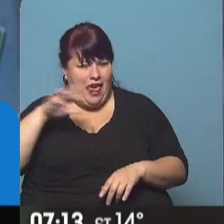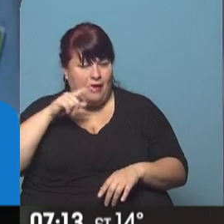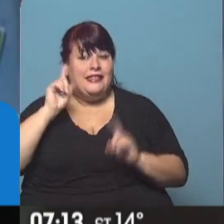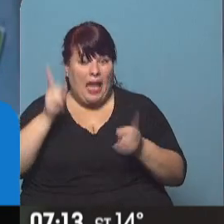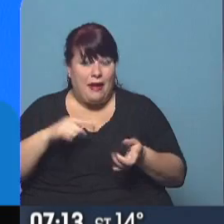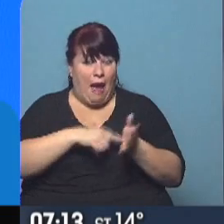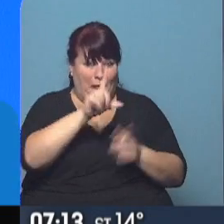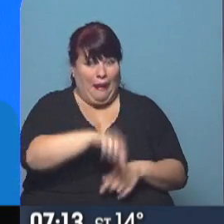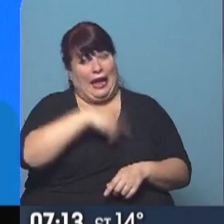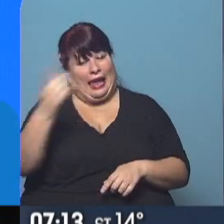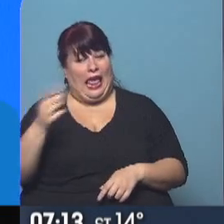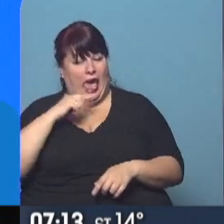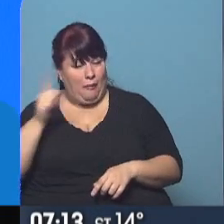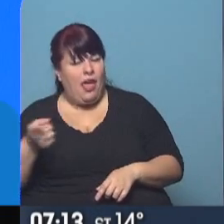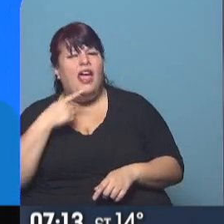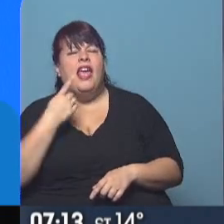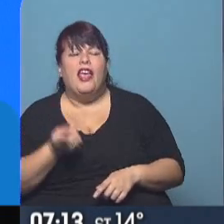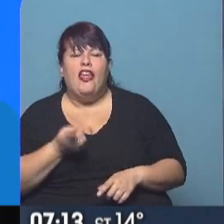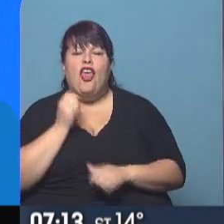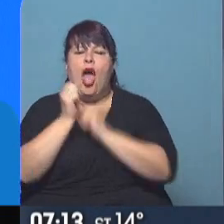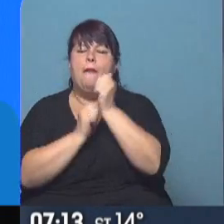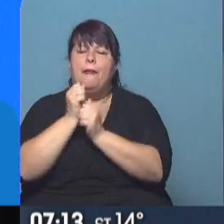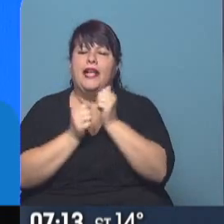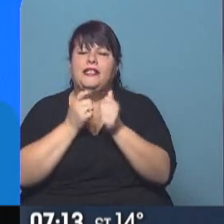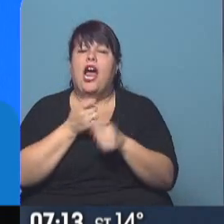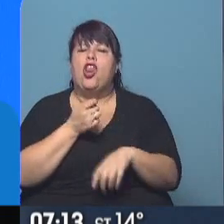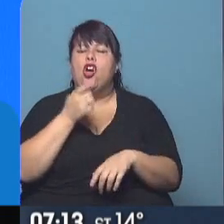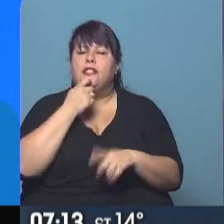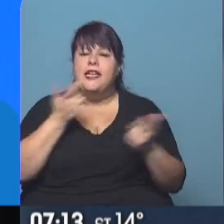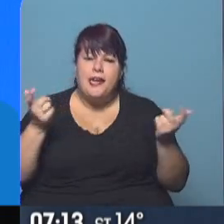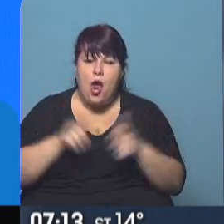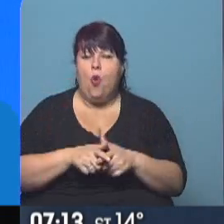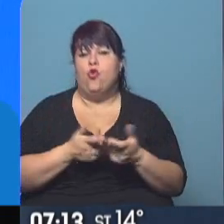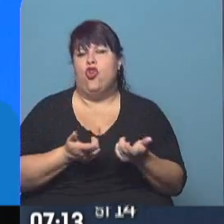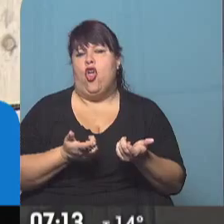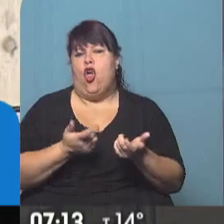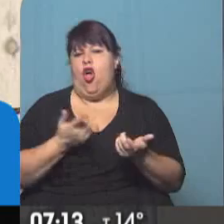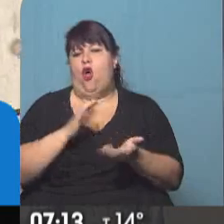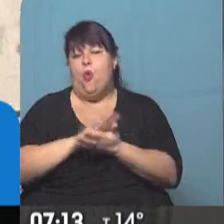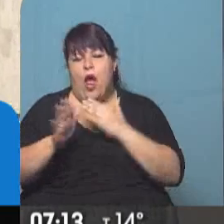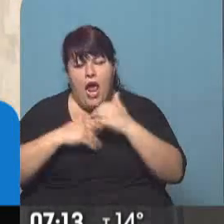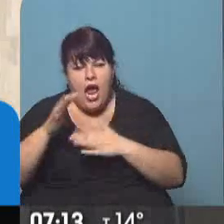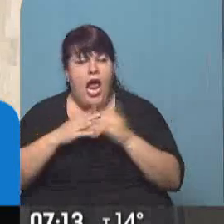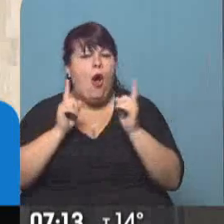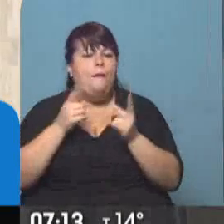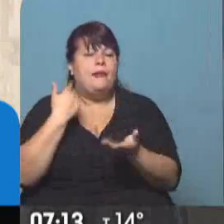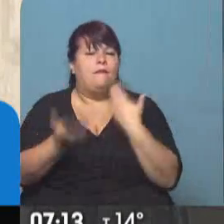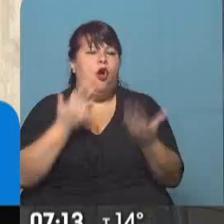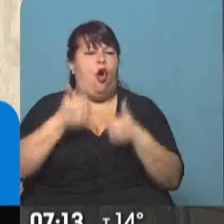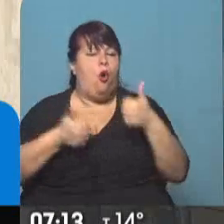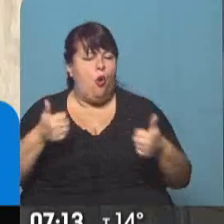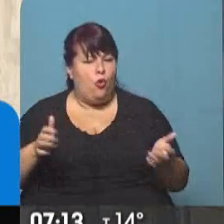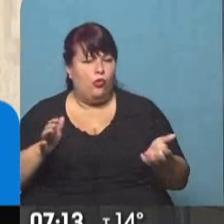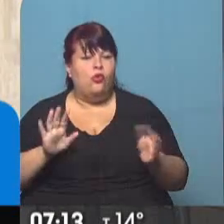capital federal y le decían justamente los empresarios en el momento de las reuniones por por nuevas obras o de la misma licitación